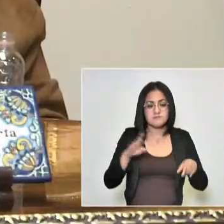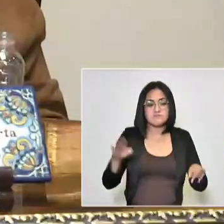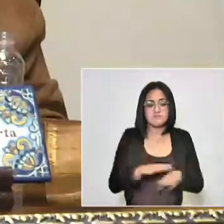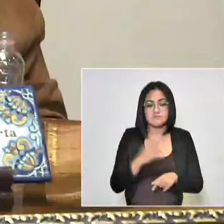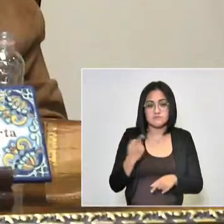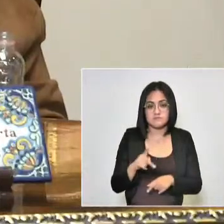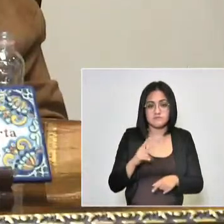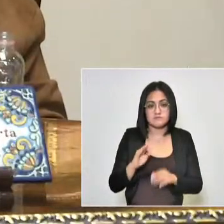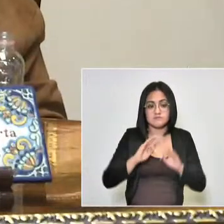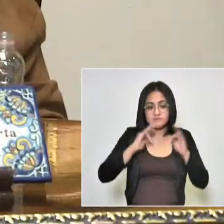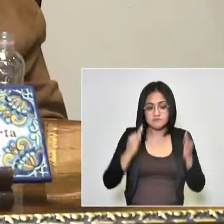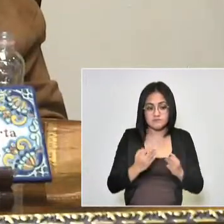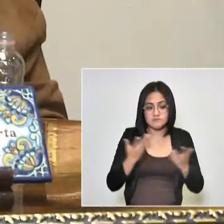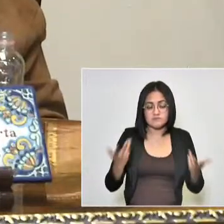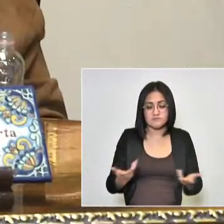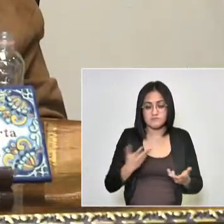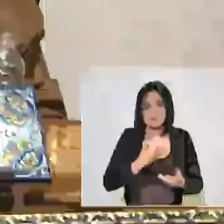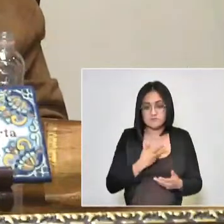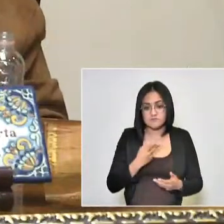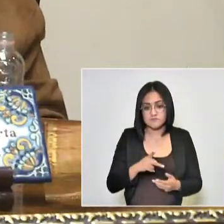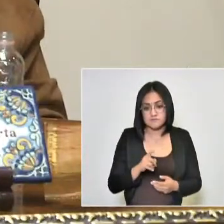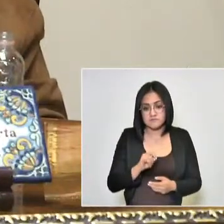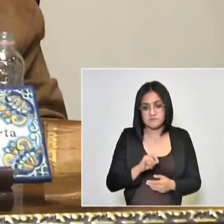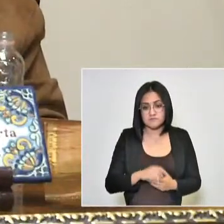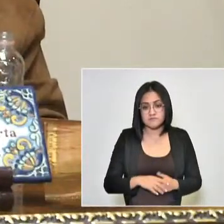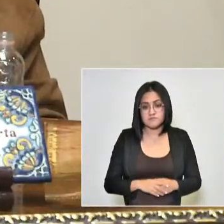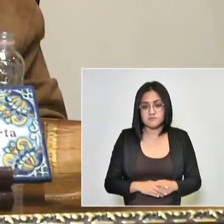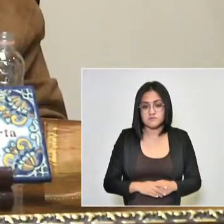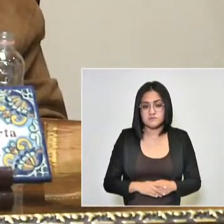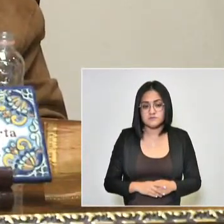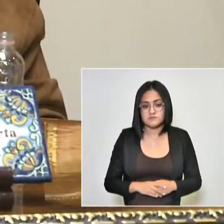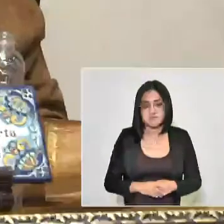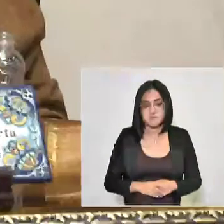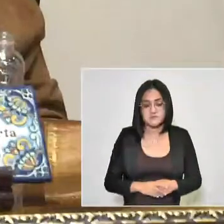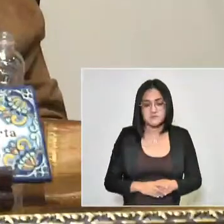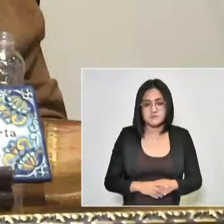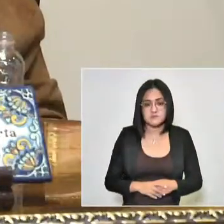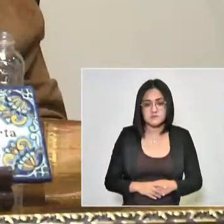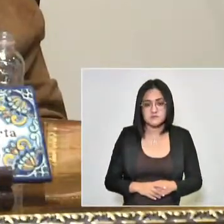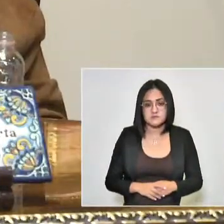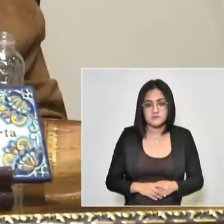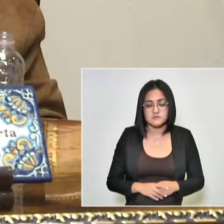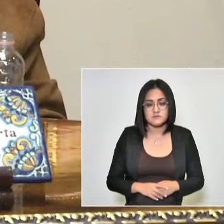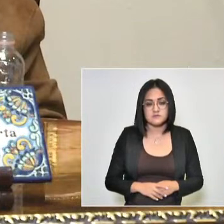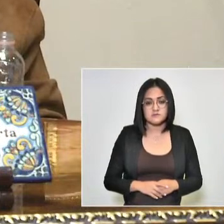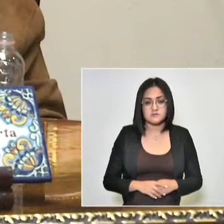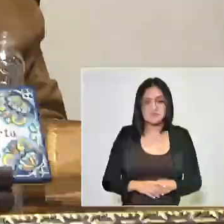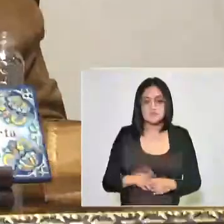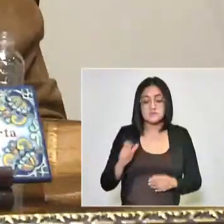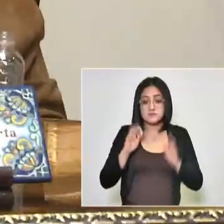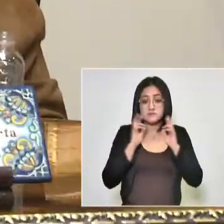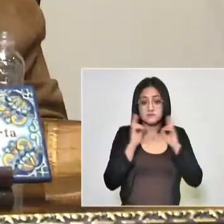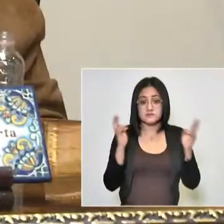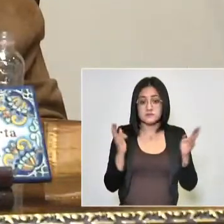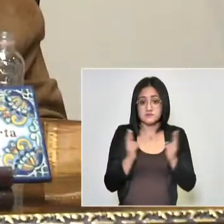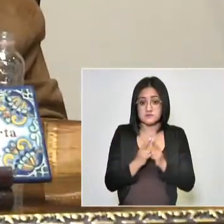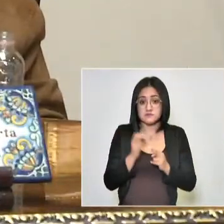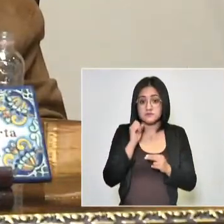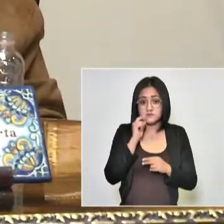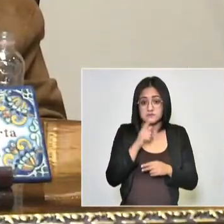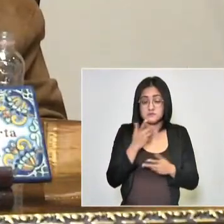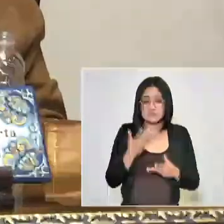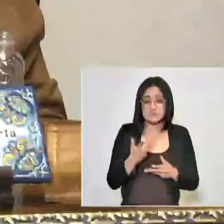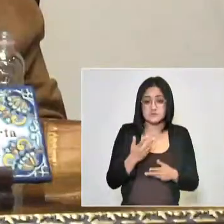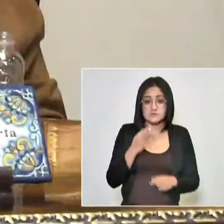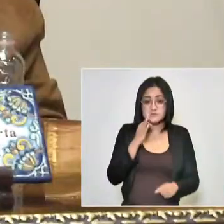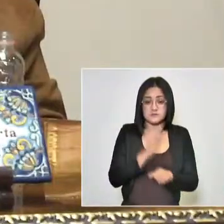única forma como se pueden tomar decisiones. Como se pueden tomar decisiones. O sea, cada vez que hay una reunión de esas que hago